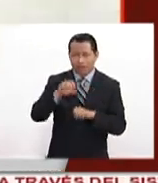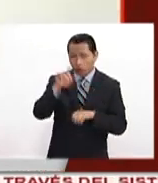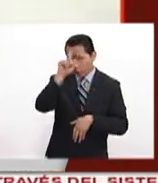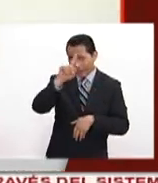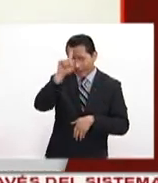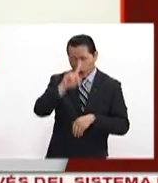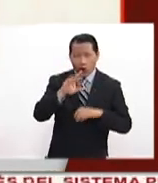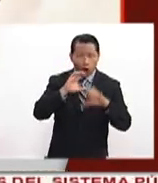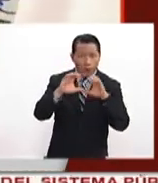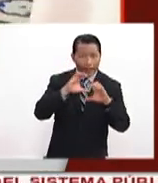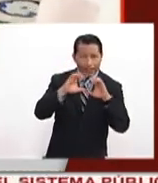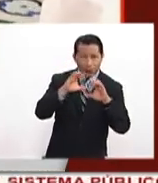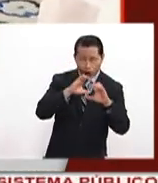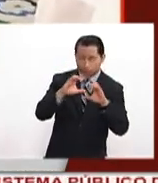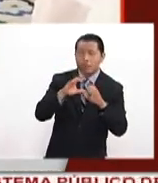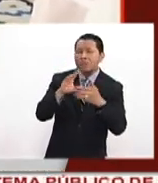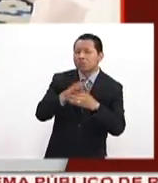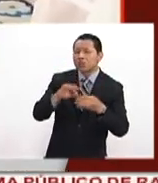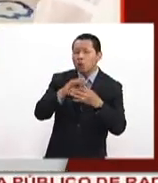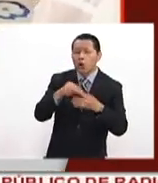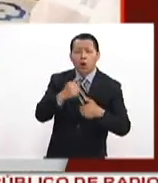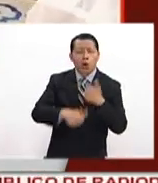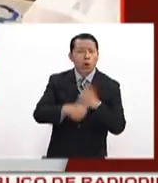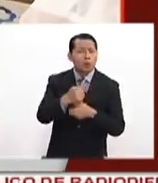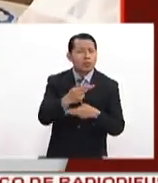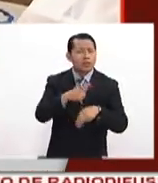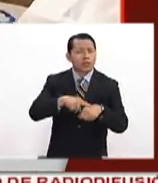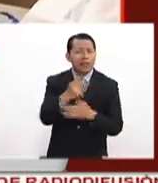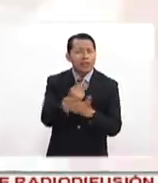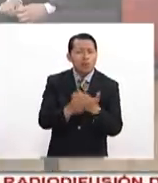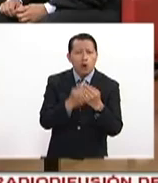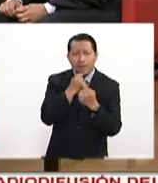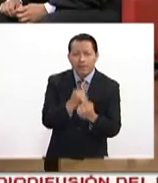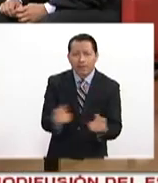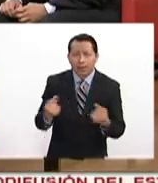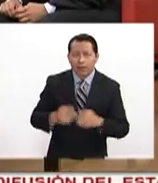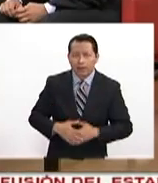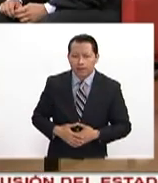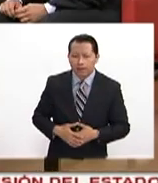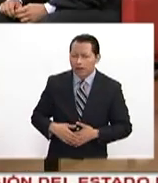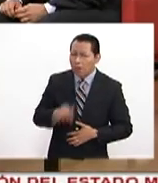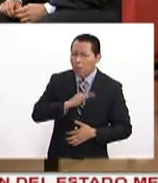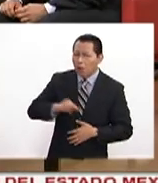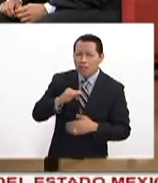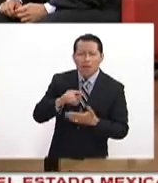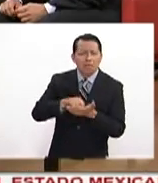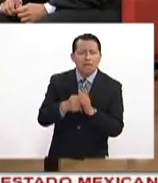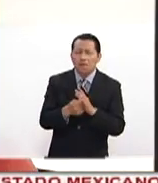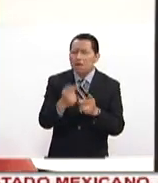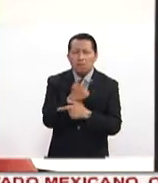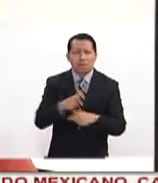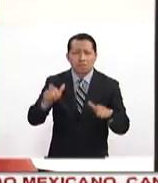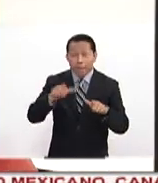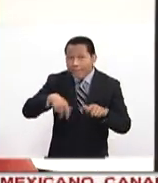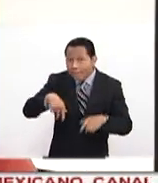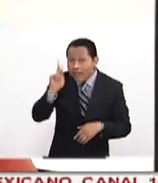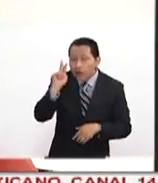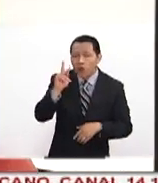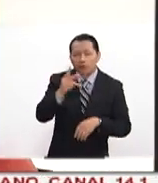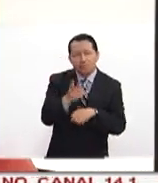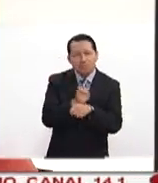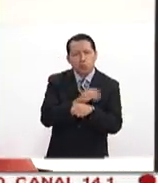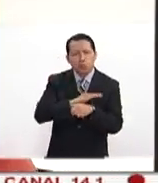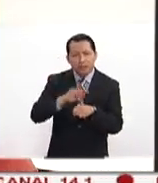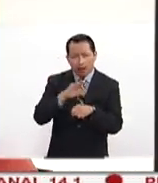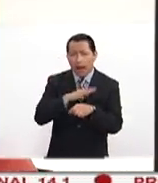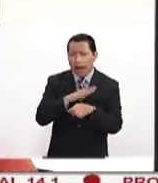Consejo de la Comunicación, nos habló del Concurso Nacional del Dibujo Infantil. Pueden usar la técnica que quieran. Sin embargo, los invitamos a que